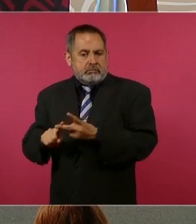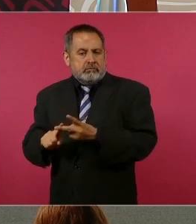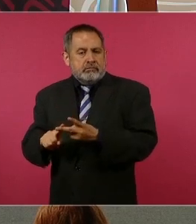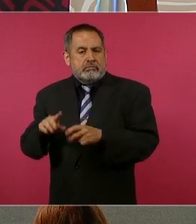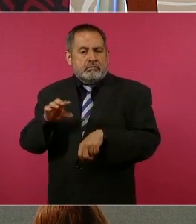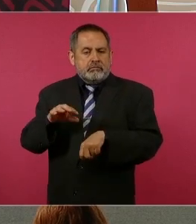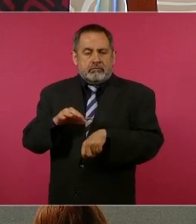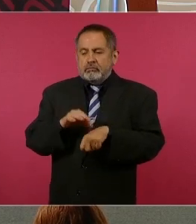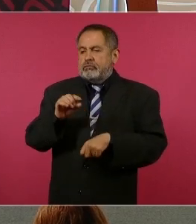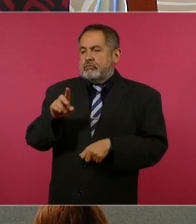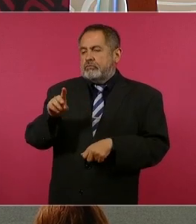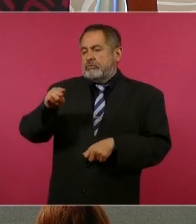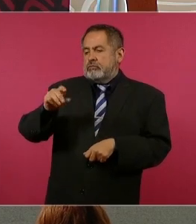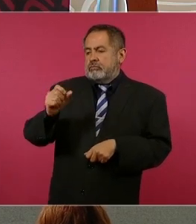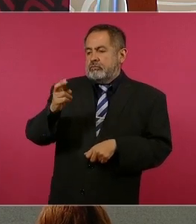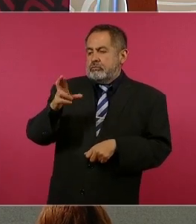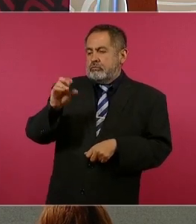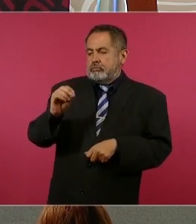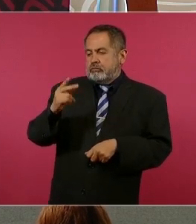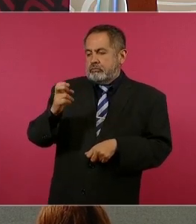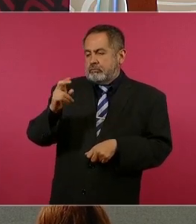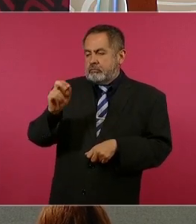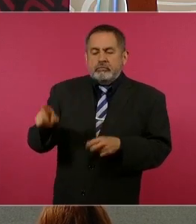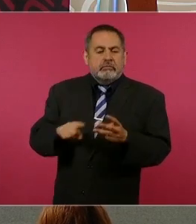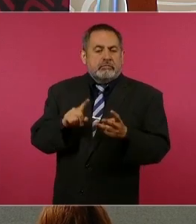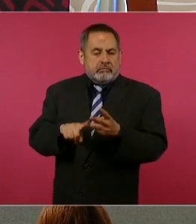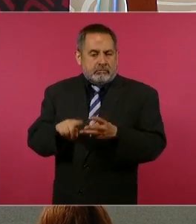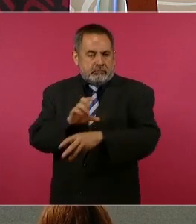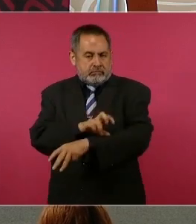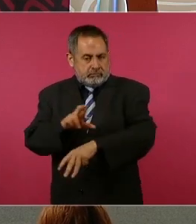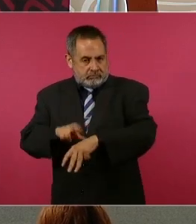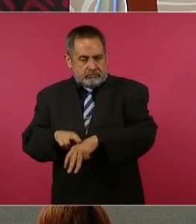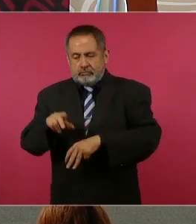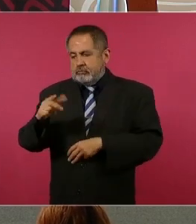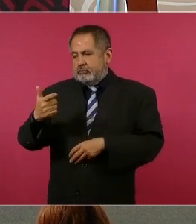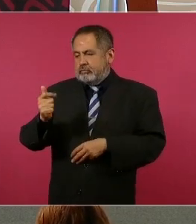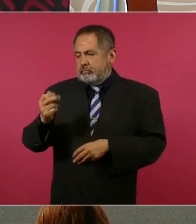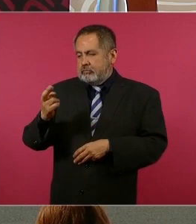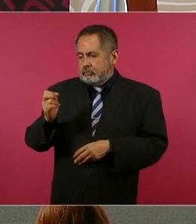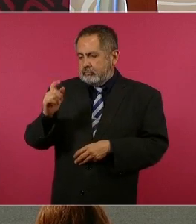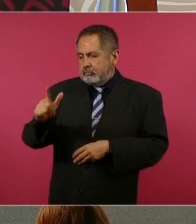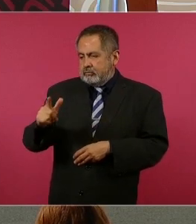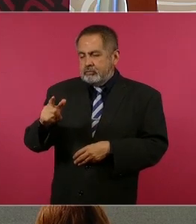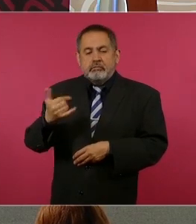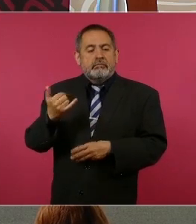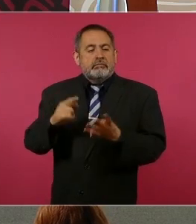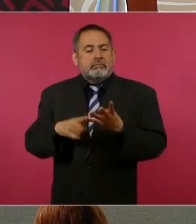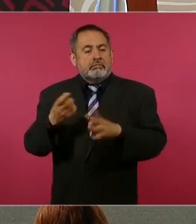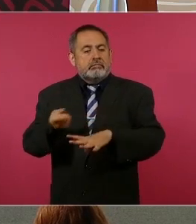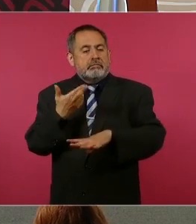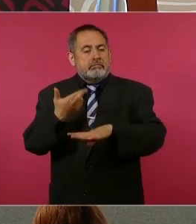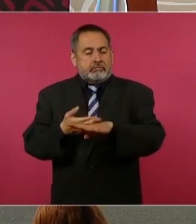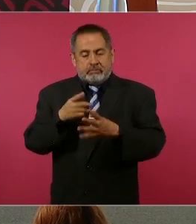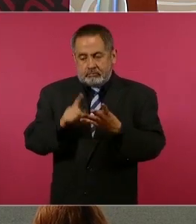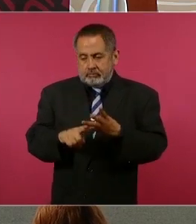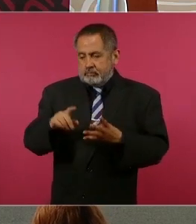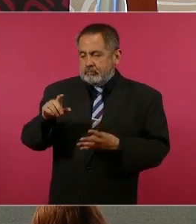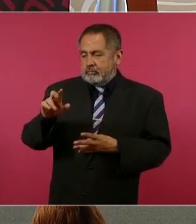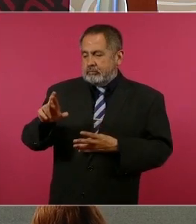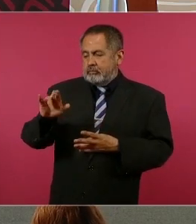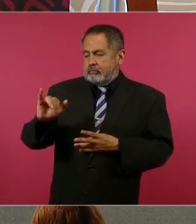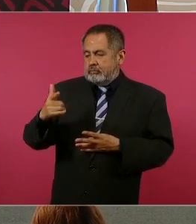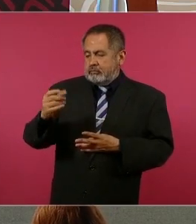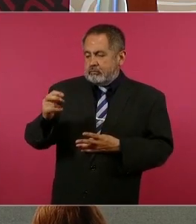el doctor Mauricio Hernández, el coordinador de IMSS Bienestar, Gabriel Gutiérrez, además del secretario de Salud, Rigoberto Zamudio, y Carlos Luna